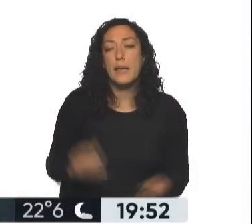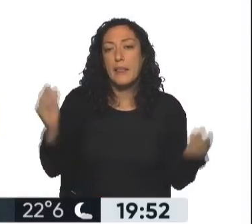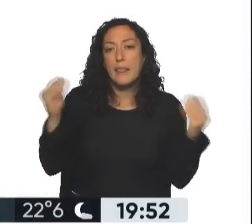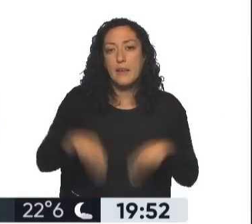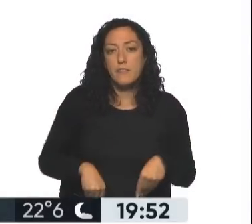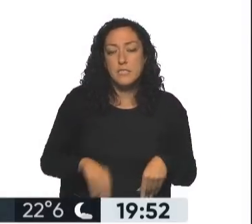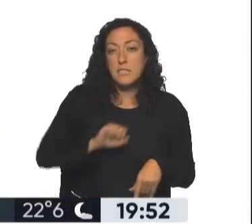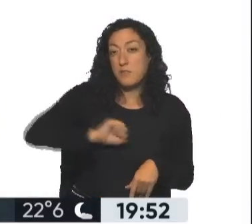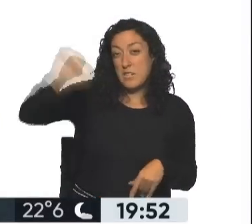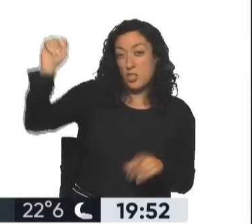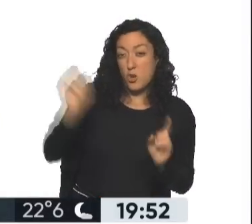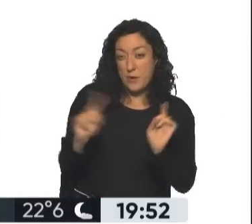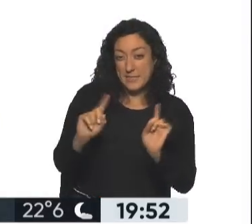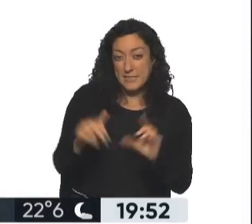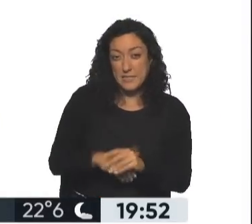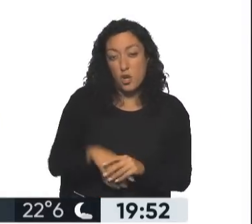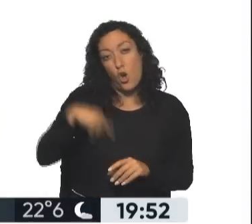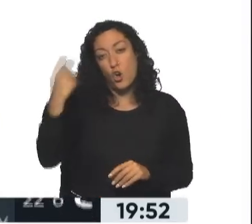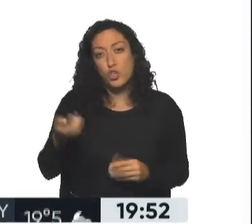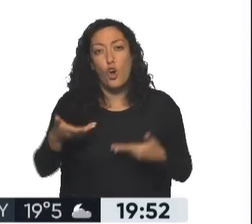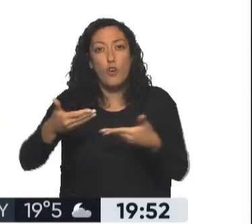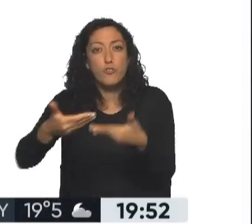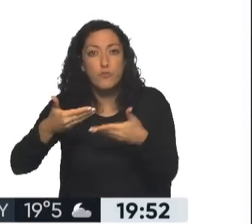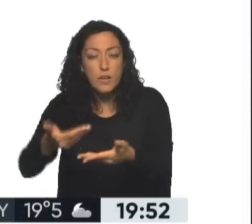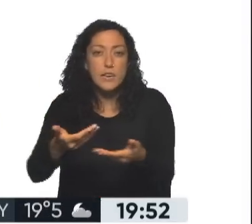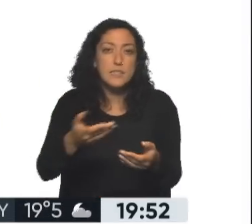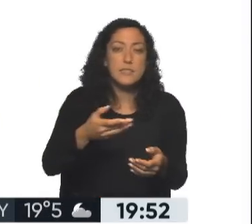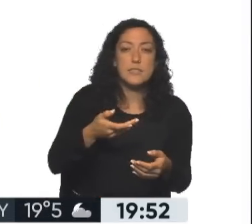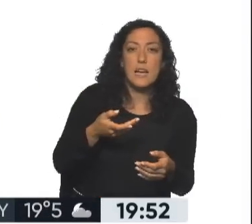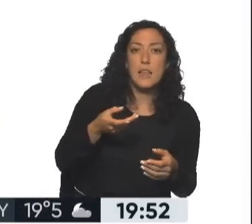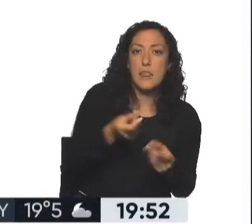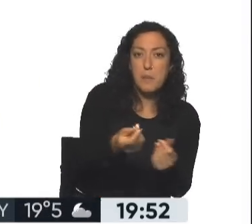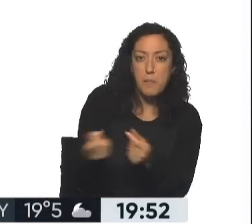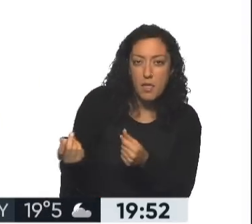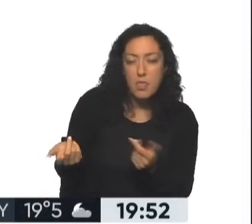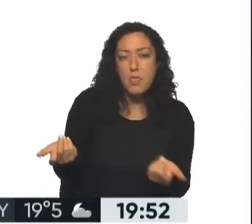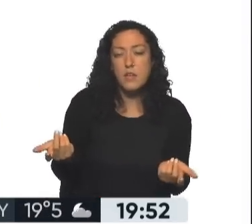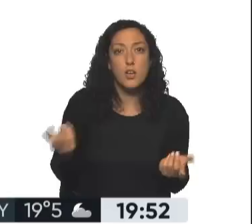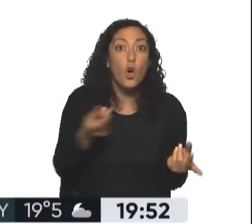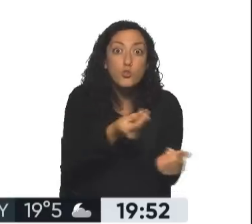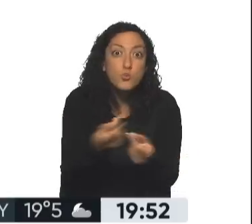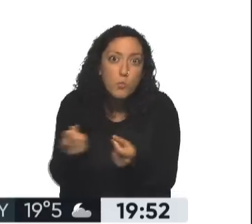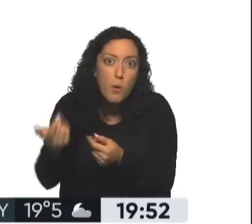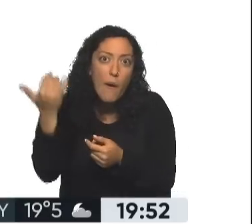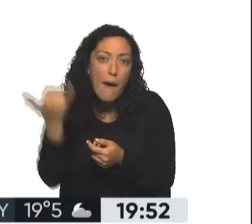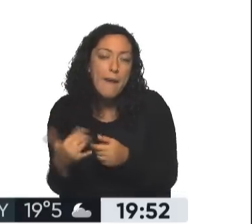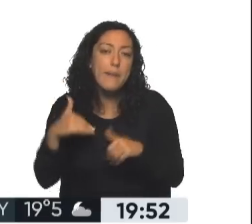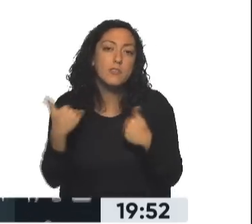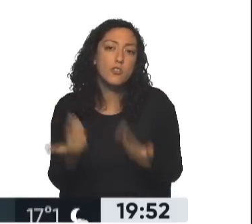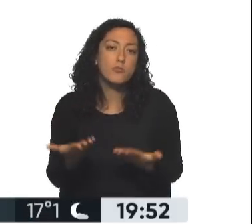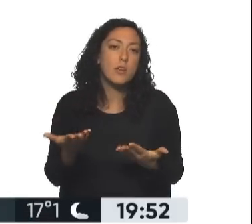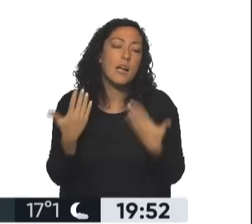es inflación. El otro tema es la oferta y la demanda, que bueno, que como hay mucho consumo, la capacidad instalada